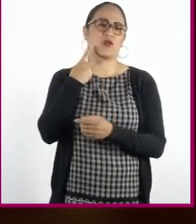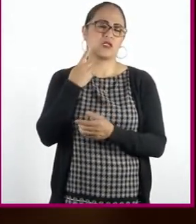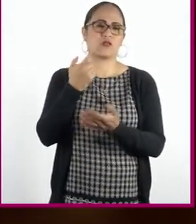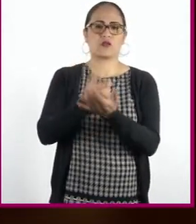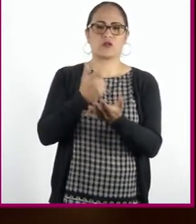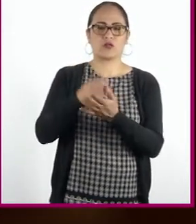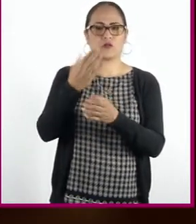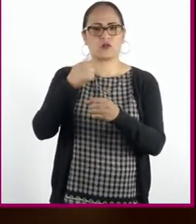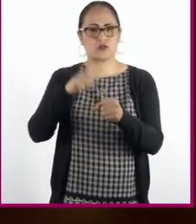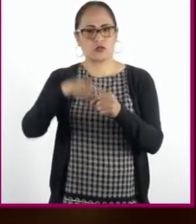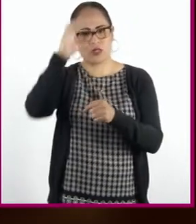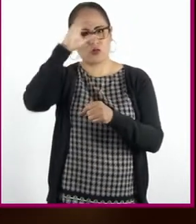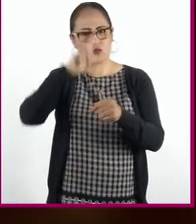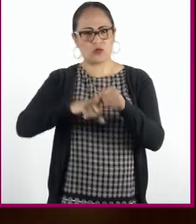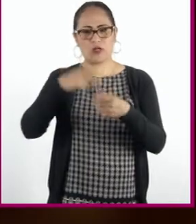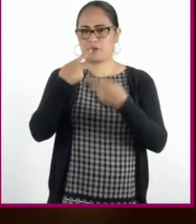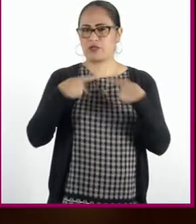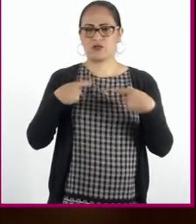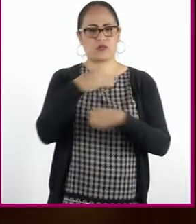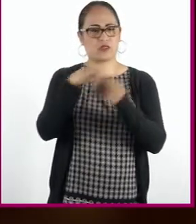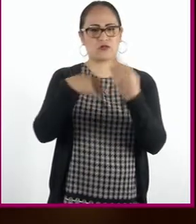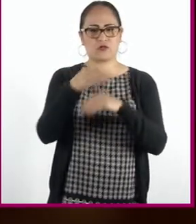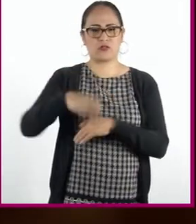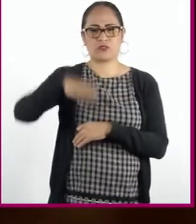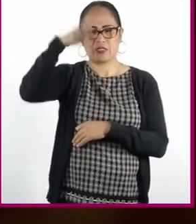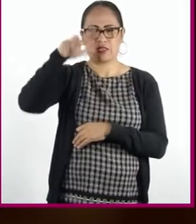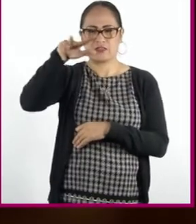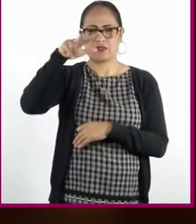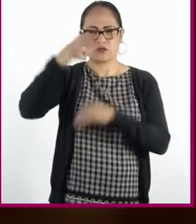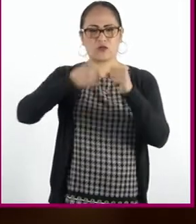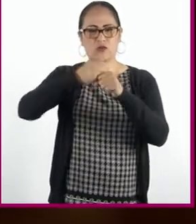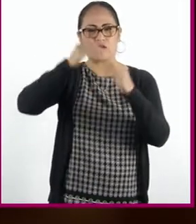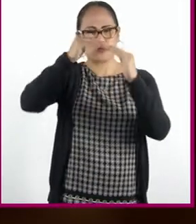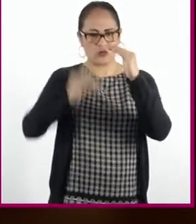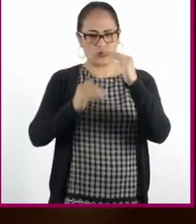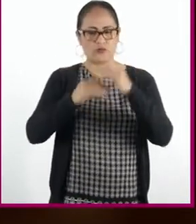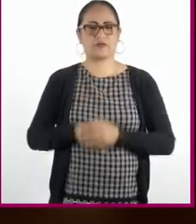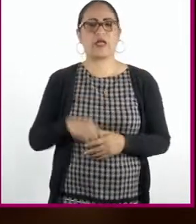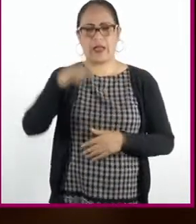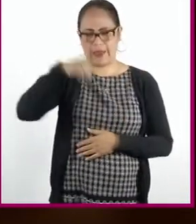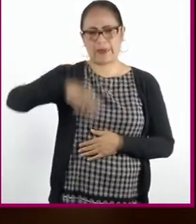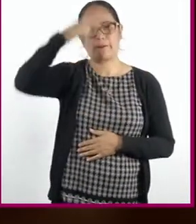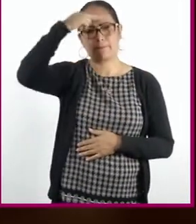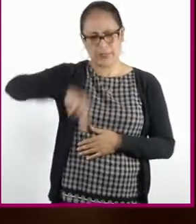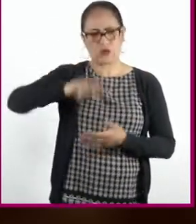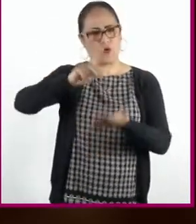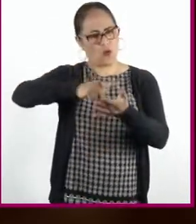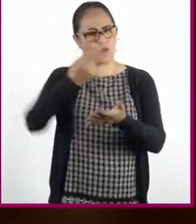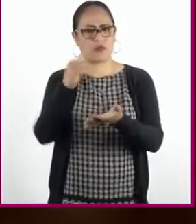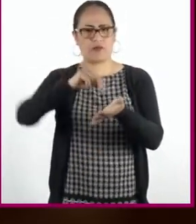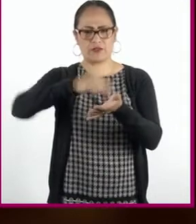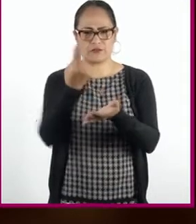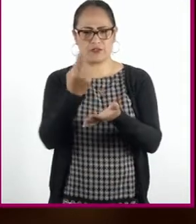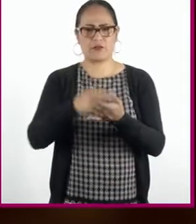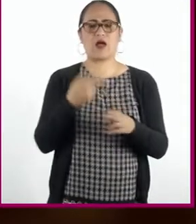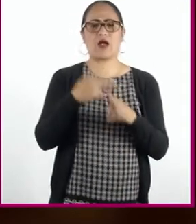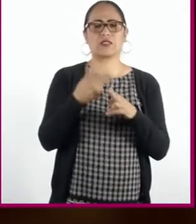y culturales de todas las personas menores de 18 años. México ratifica este acuerdo y es hasta el año 2000